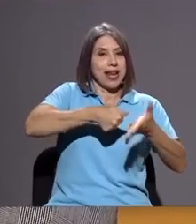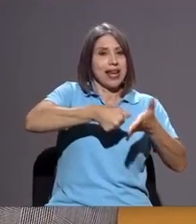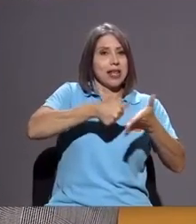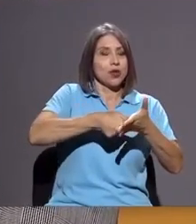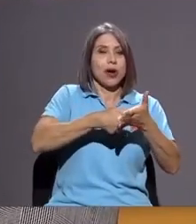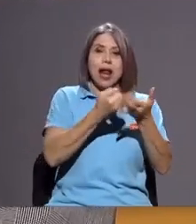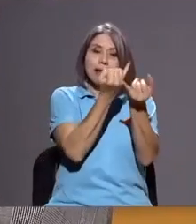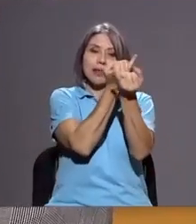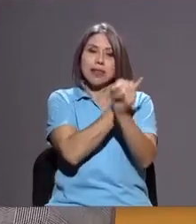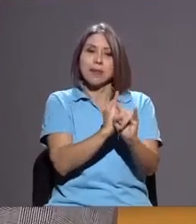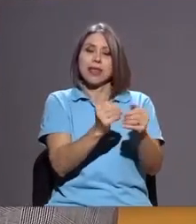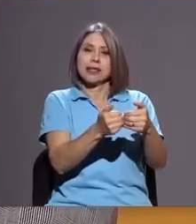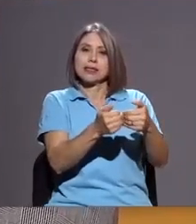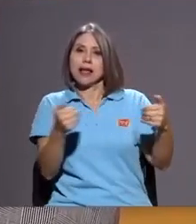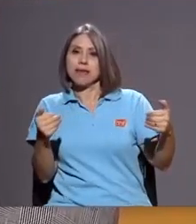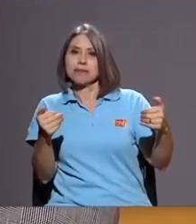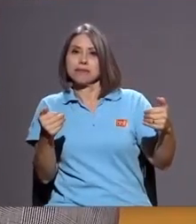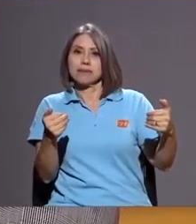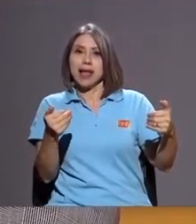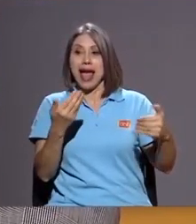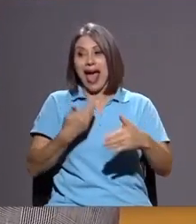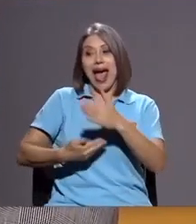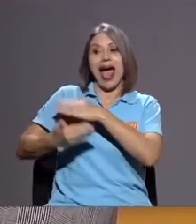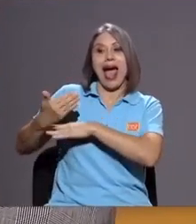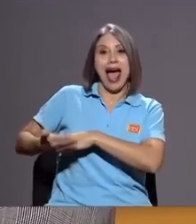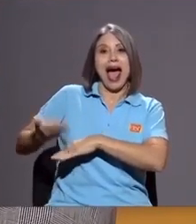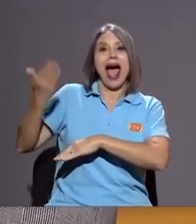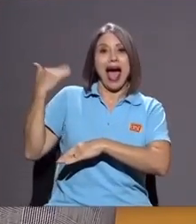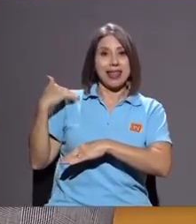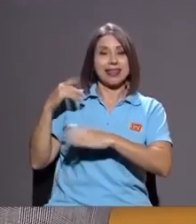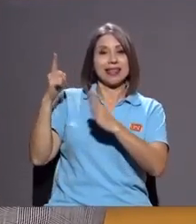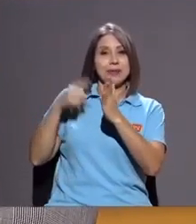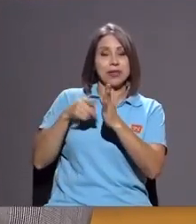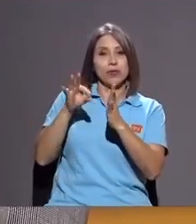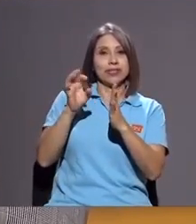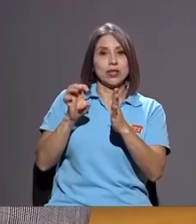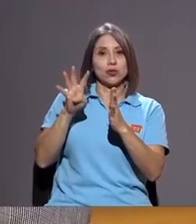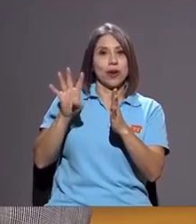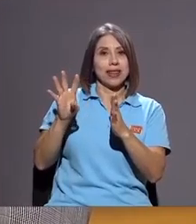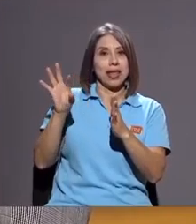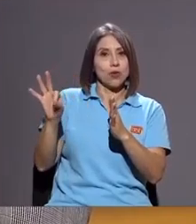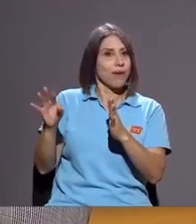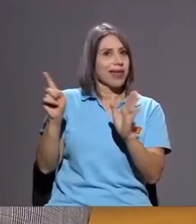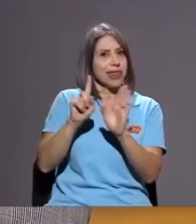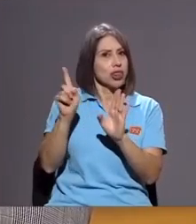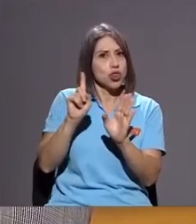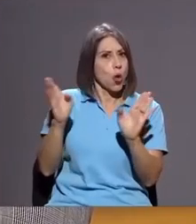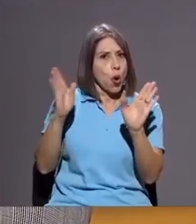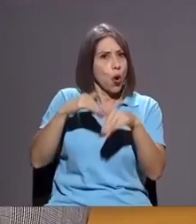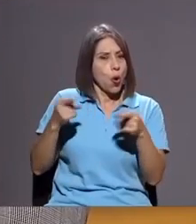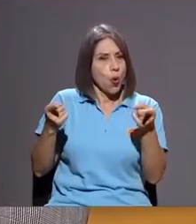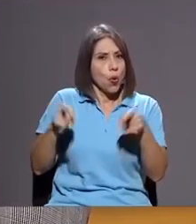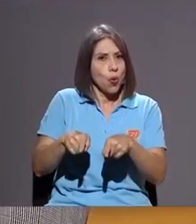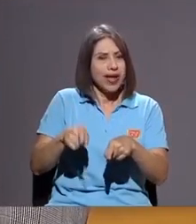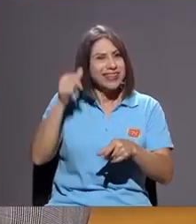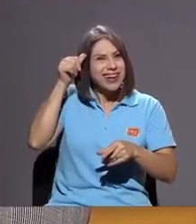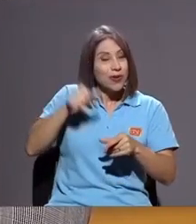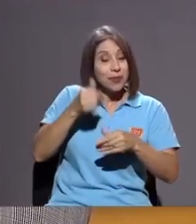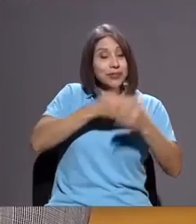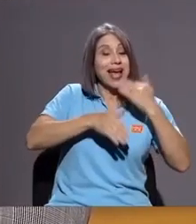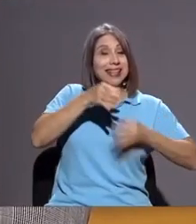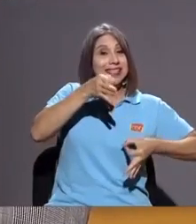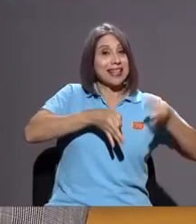no gozaba antes de la Constitución del 49, en que recordemos que el Tribunal de Elecciones dependía del